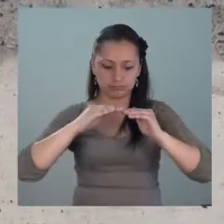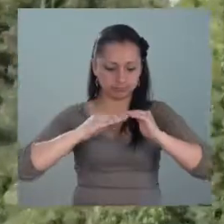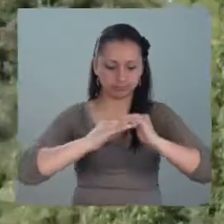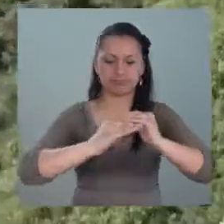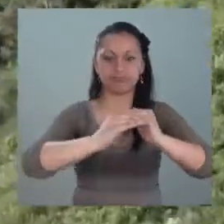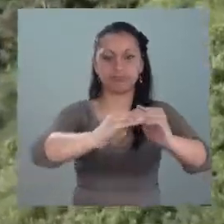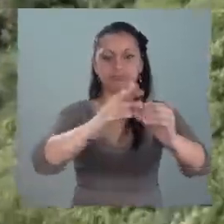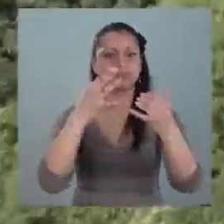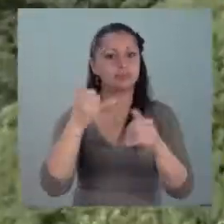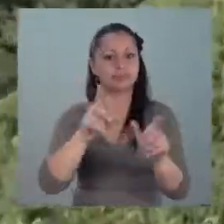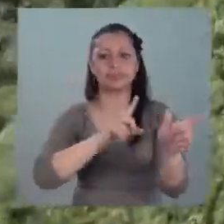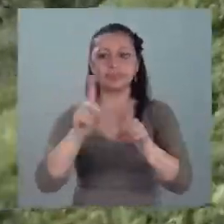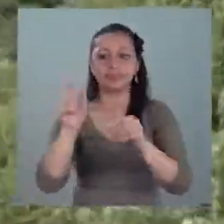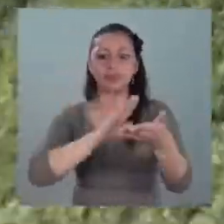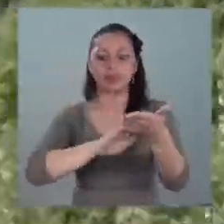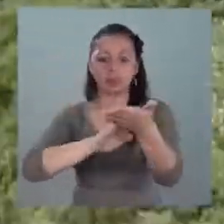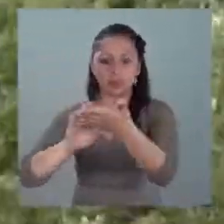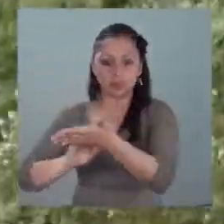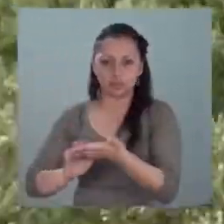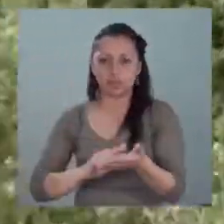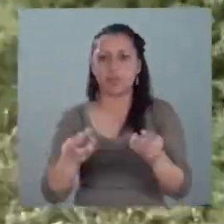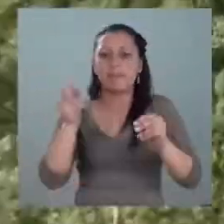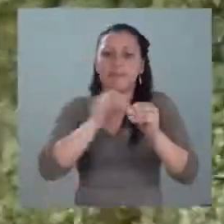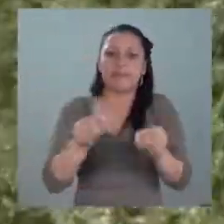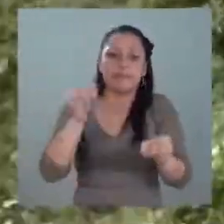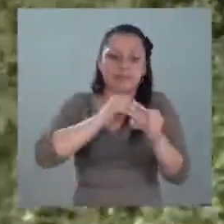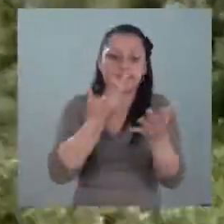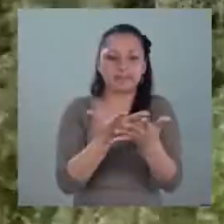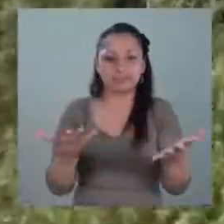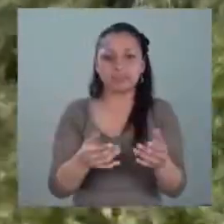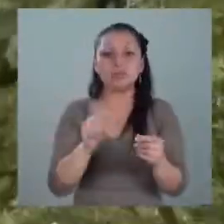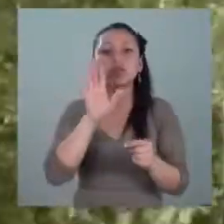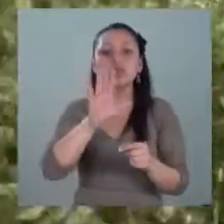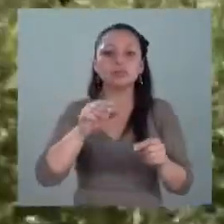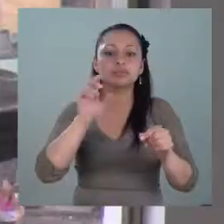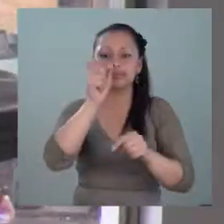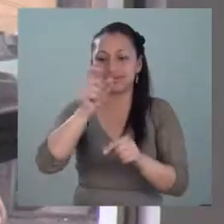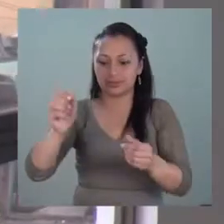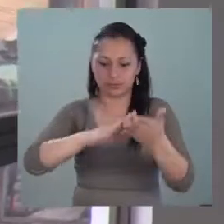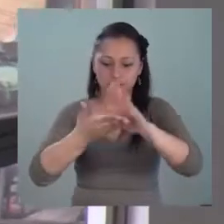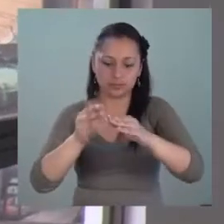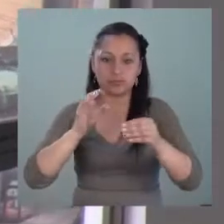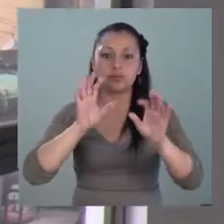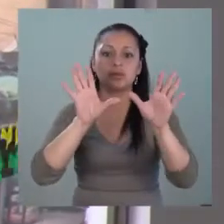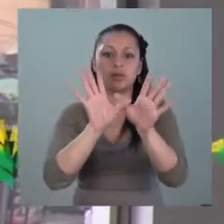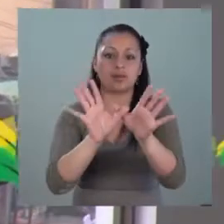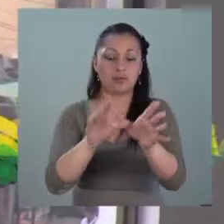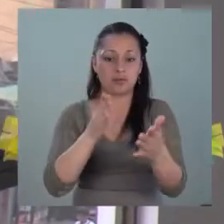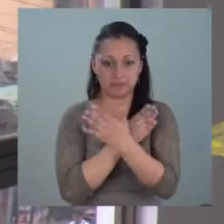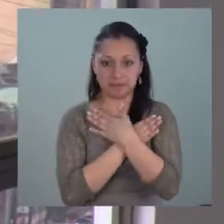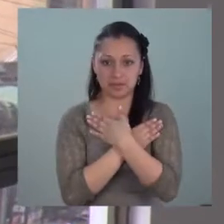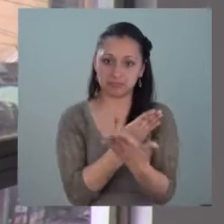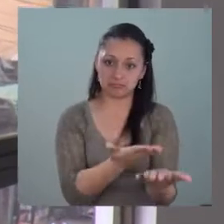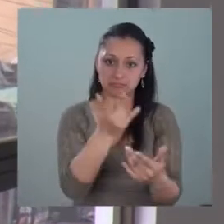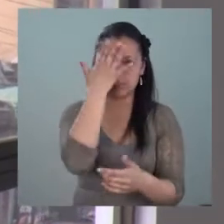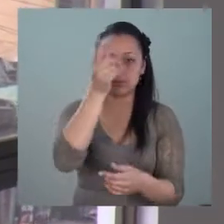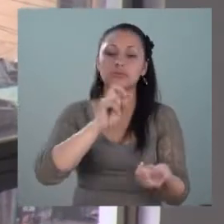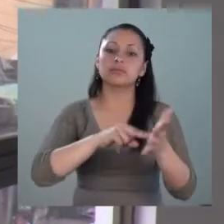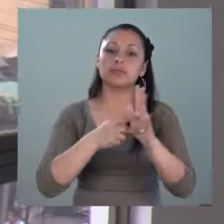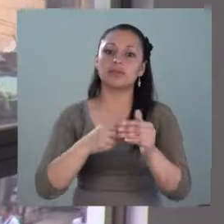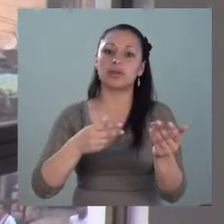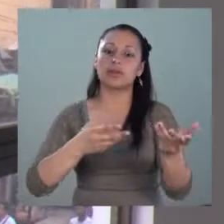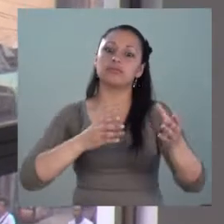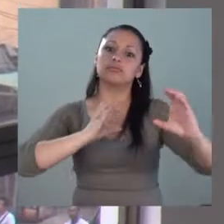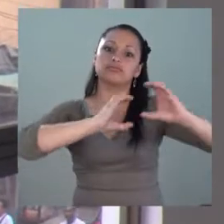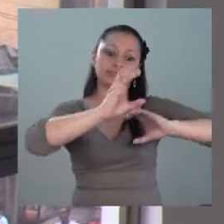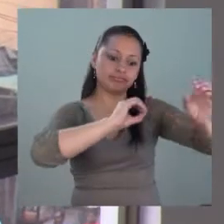por 1.700 millones de pesos con el fin de cubrir algunas obras adicionales. Para los ciudadanos de El Tambo, unas felicitaciones porque